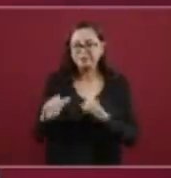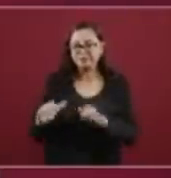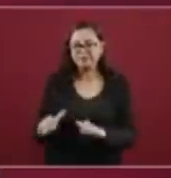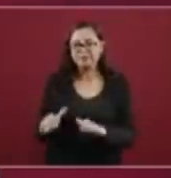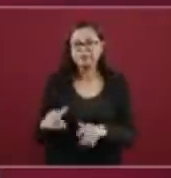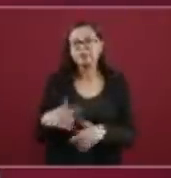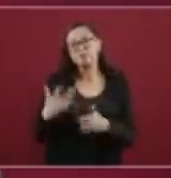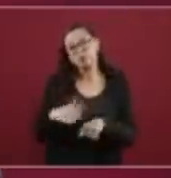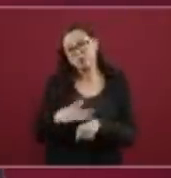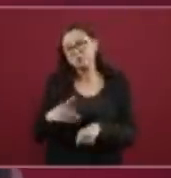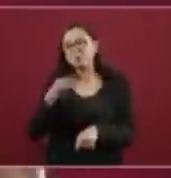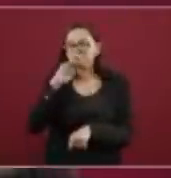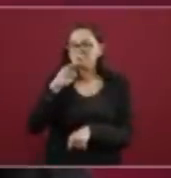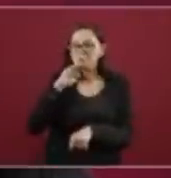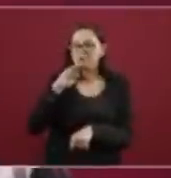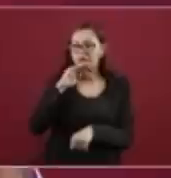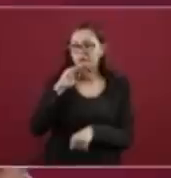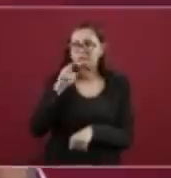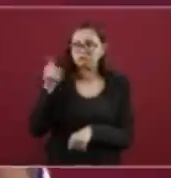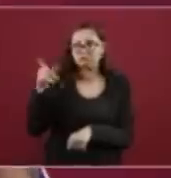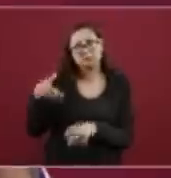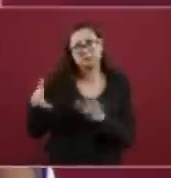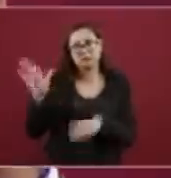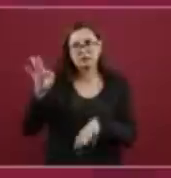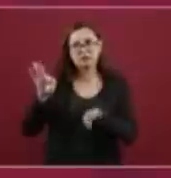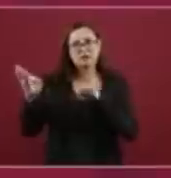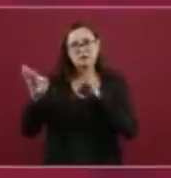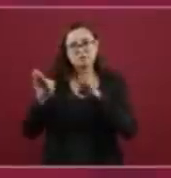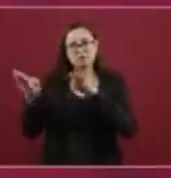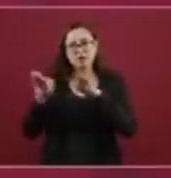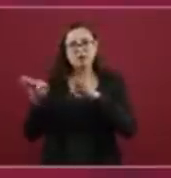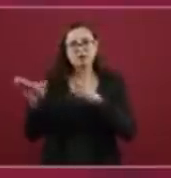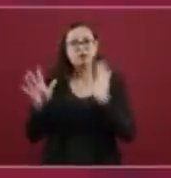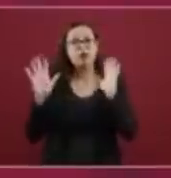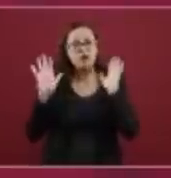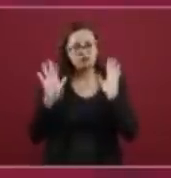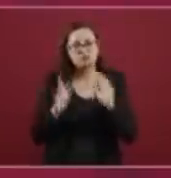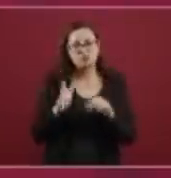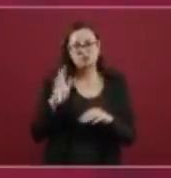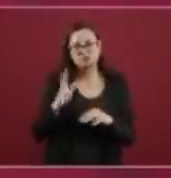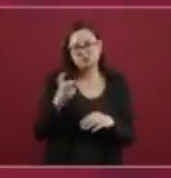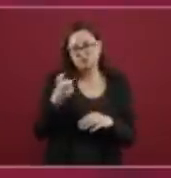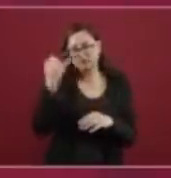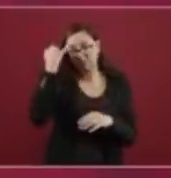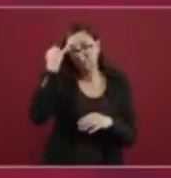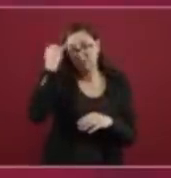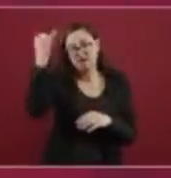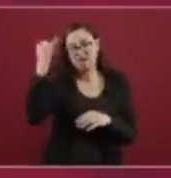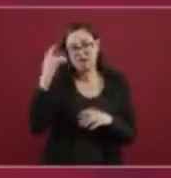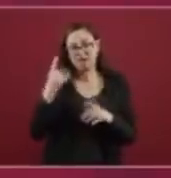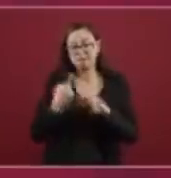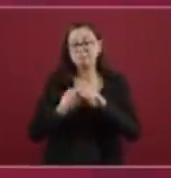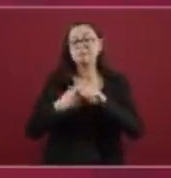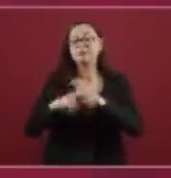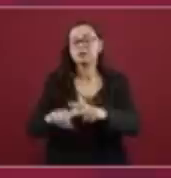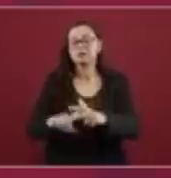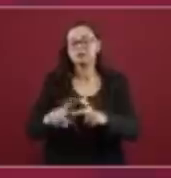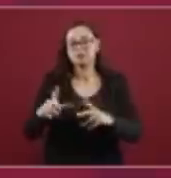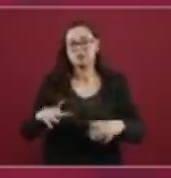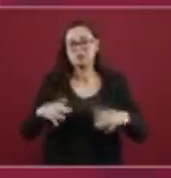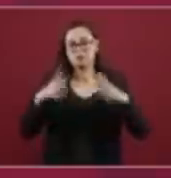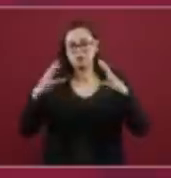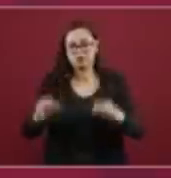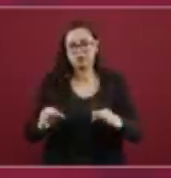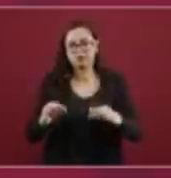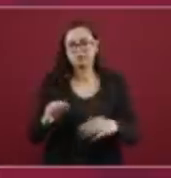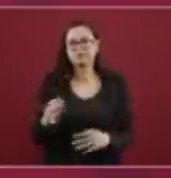madres trabajadoras. Ese fue el concepto original, para que